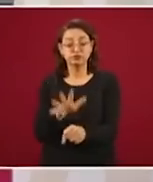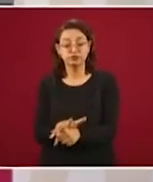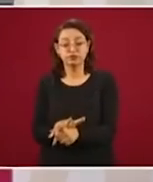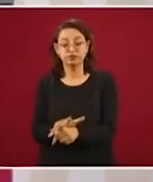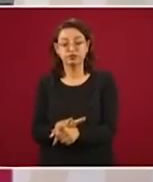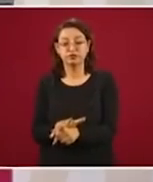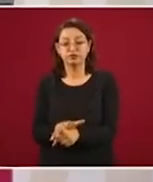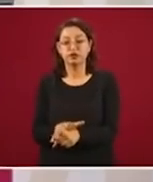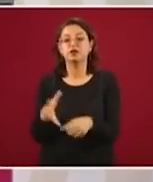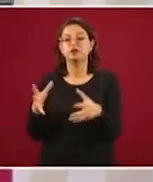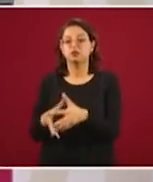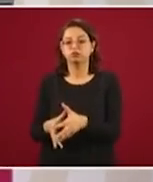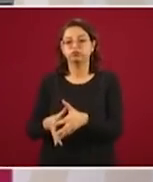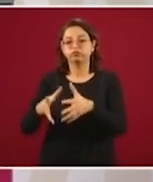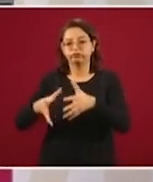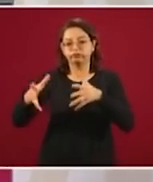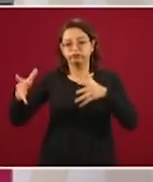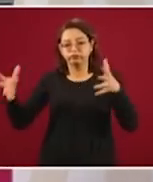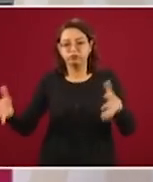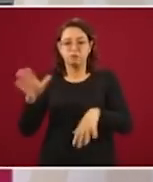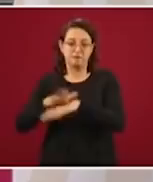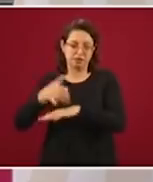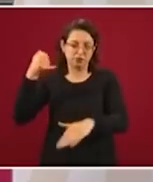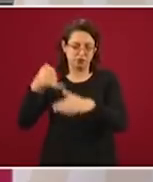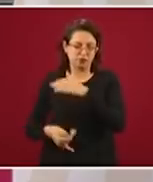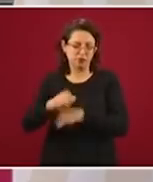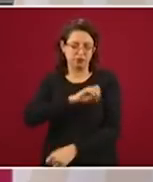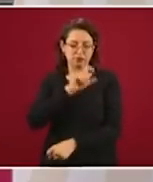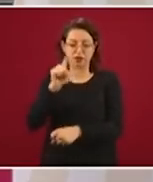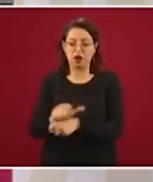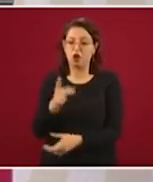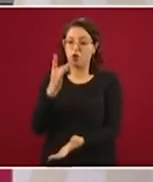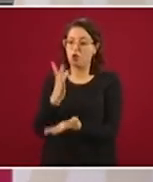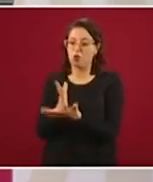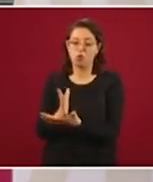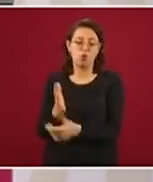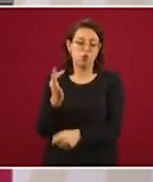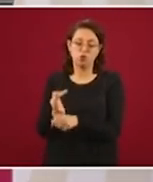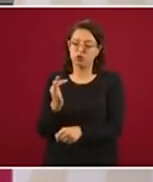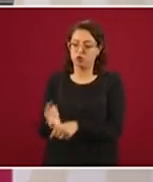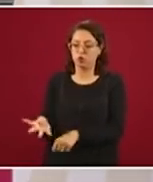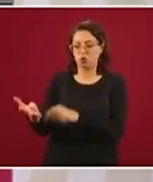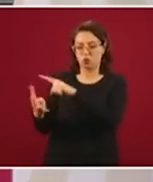crecer más en más especialidades. Hoy tenemos cuatro, las troncales,